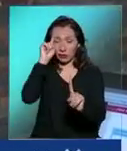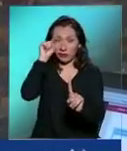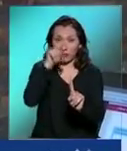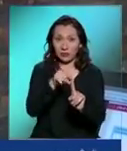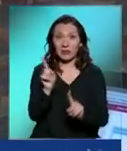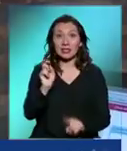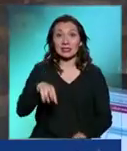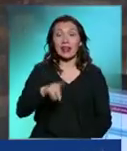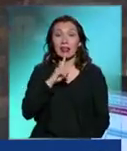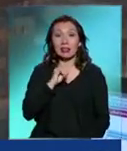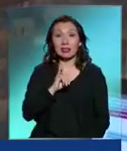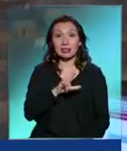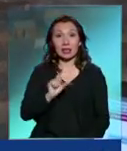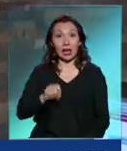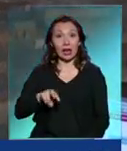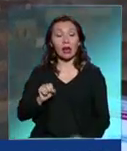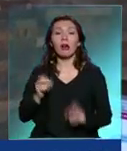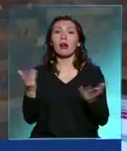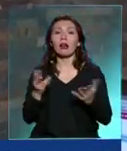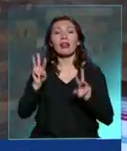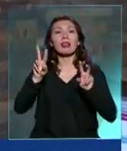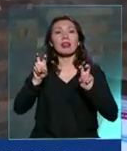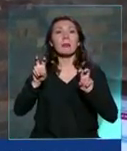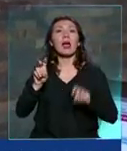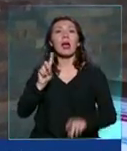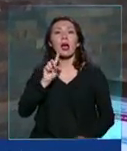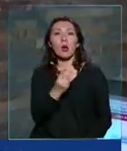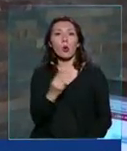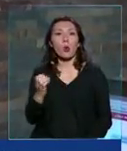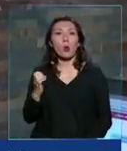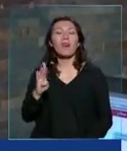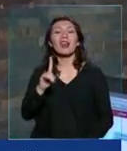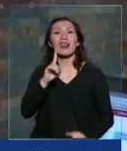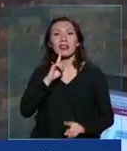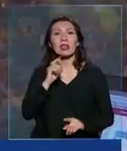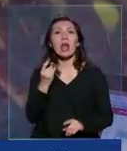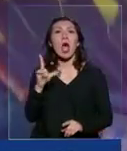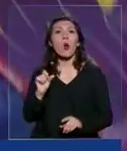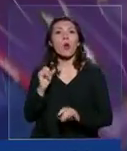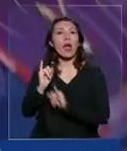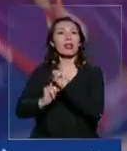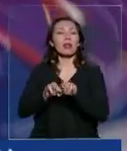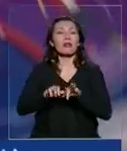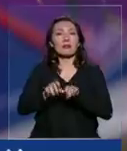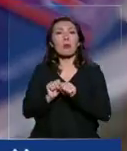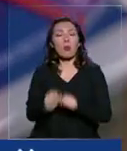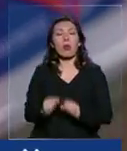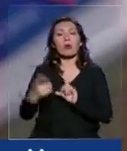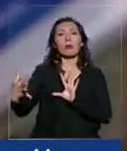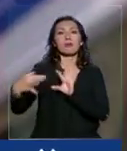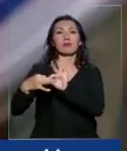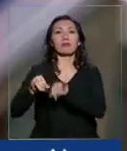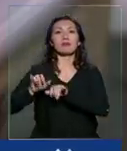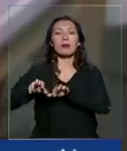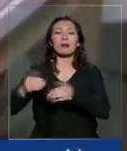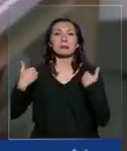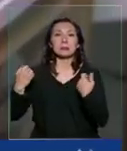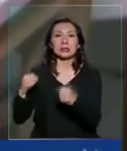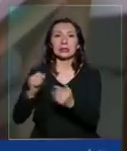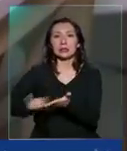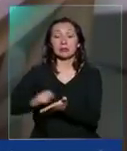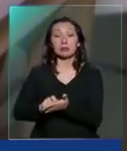específico de Santillana, como decías tú, es el tema web, que tienen un aula virtual con ejercicio. Si bien los colegios están en su derecho